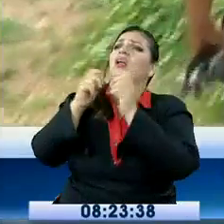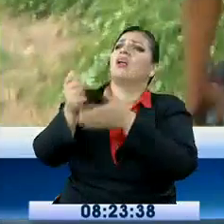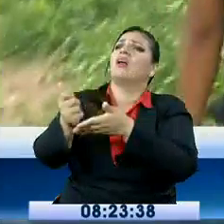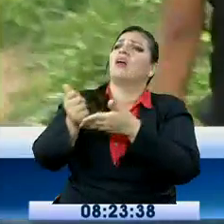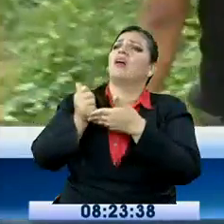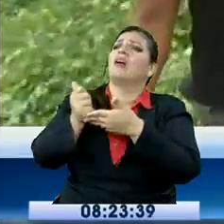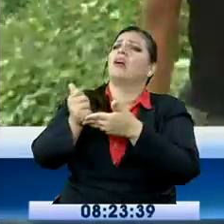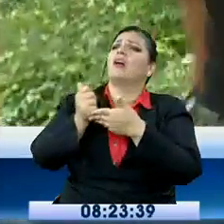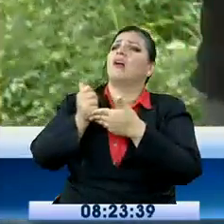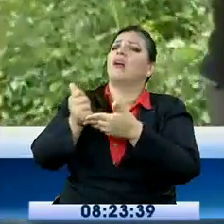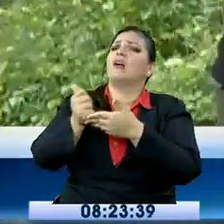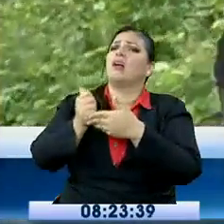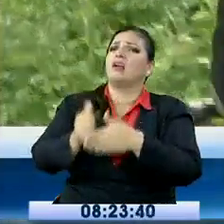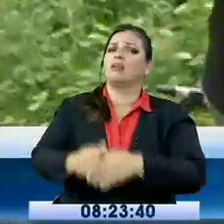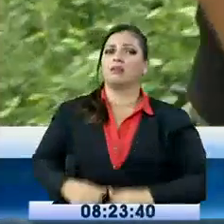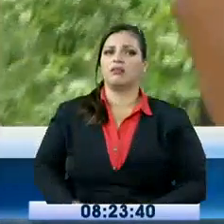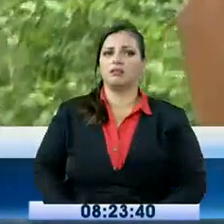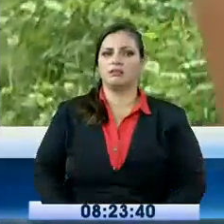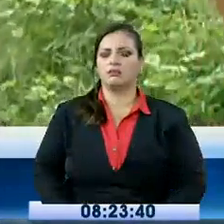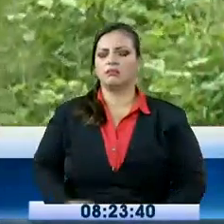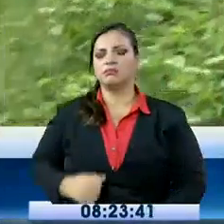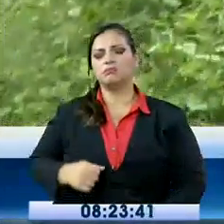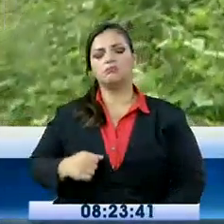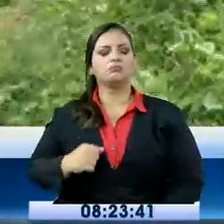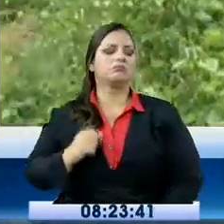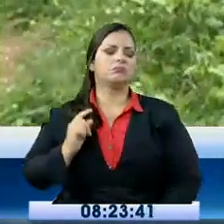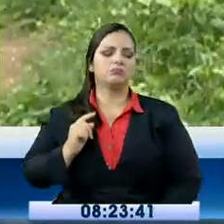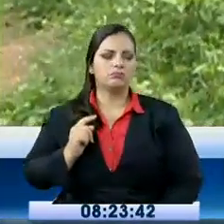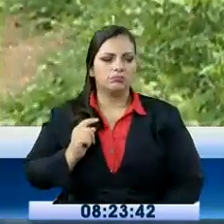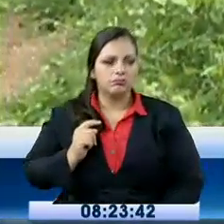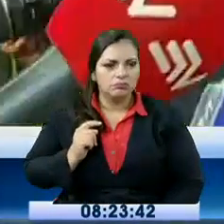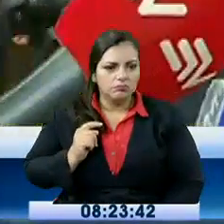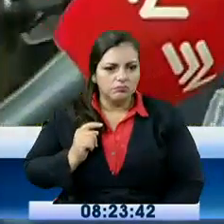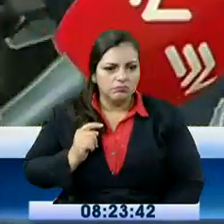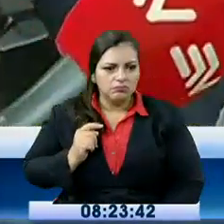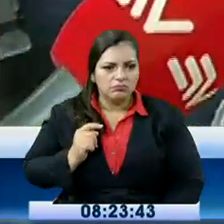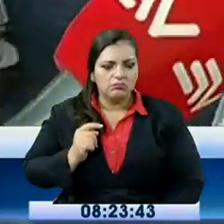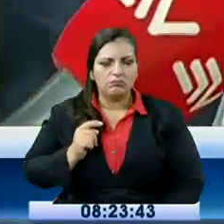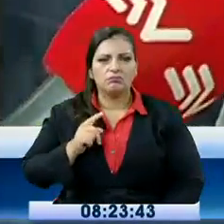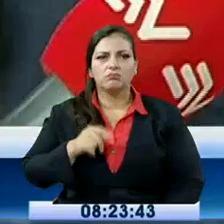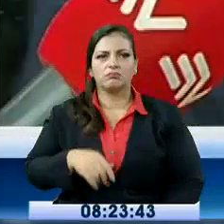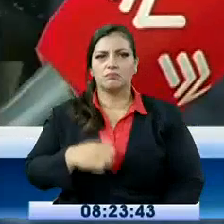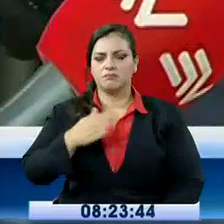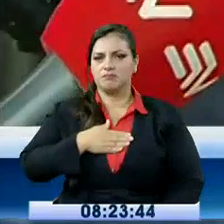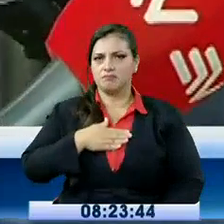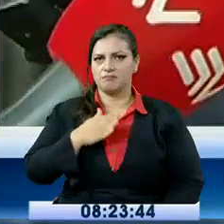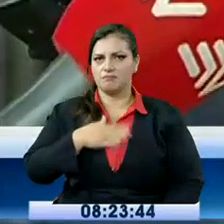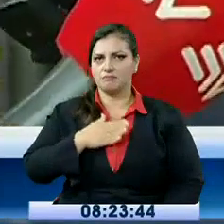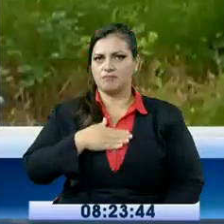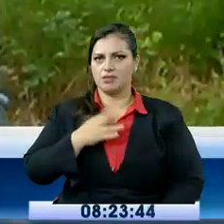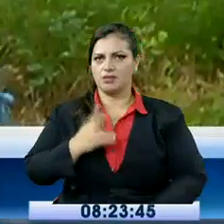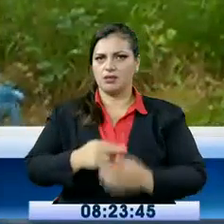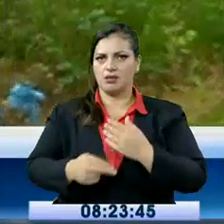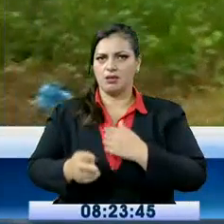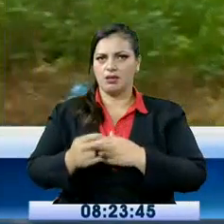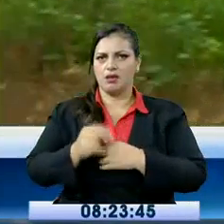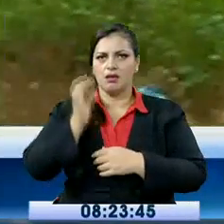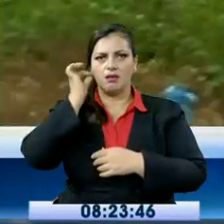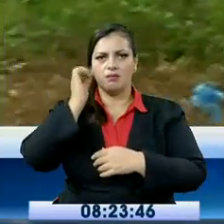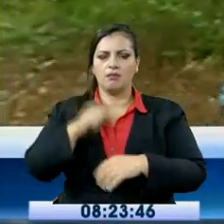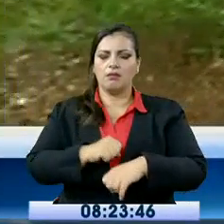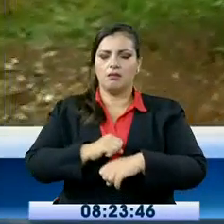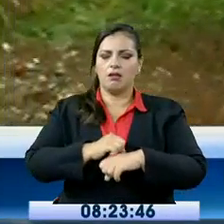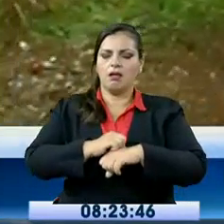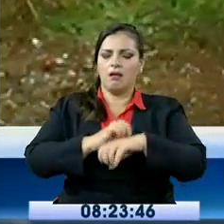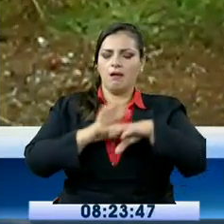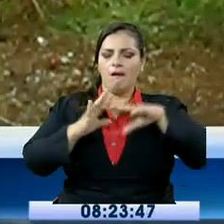ese instante, descubrieron al ciudadano sobre la maleza. Mi hija se levantó de mañana y a lo que ella sale se encuentra